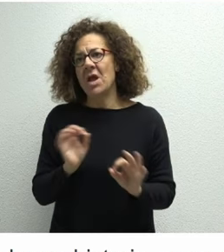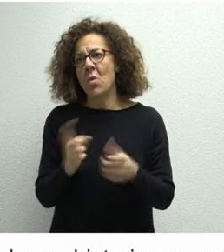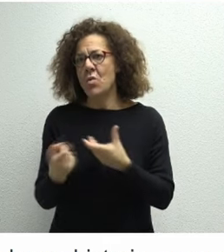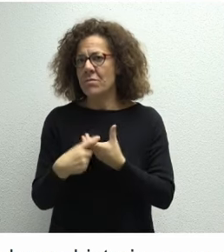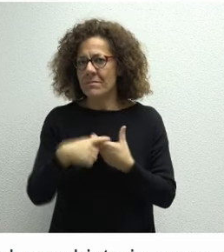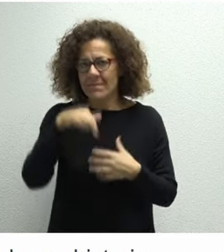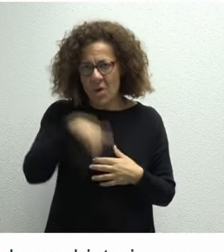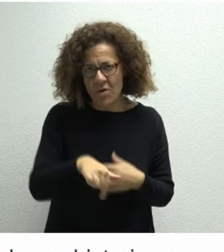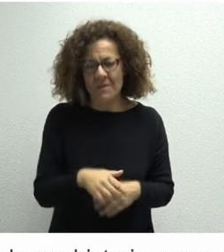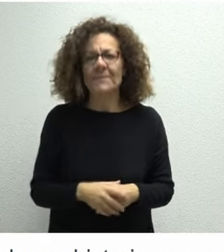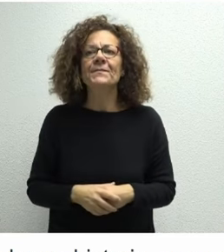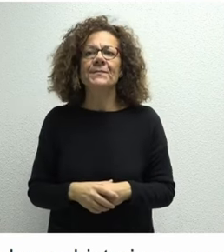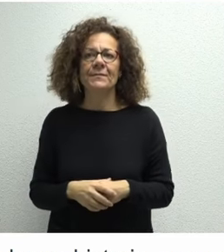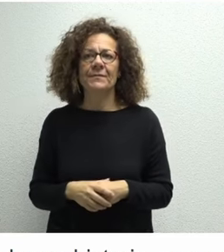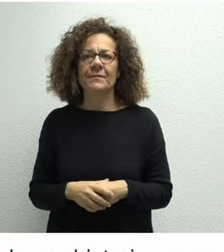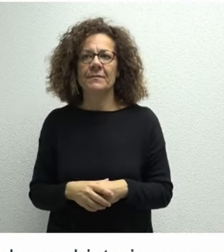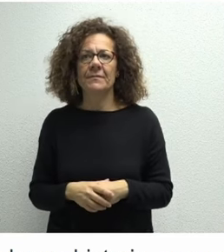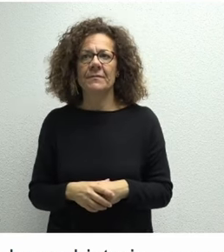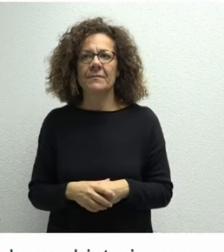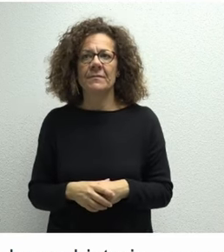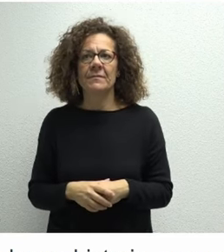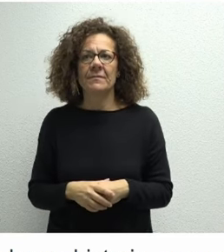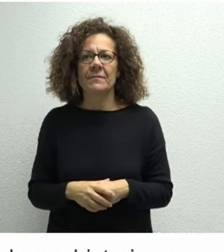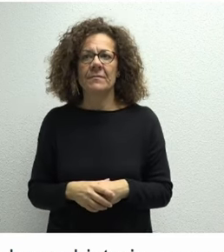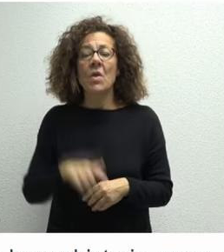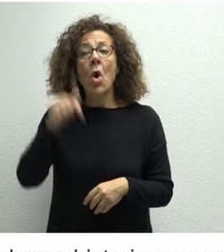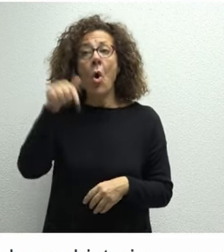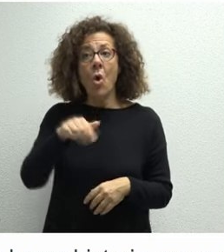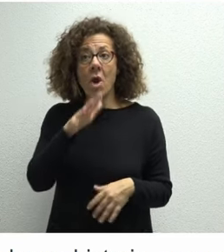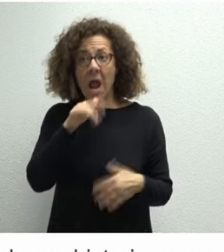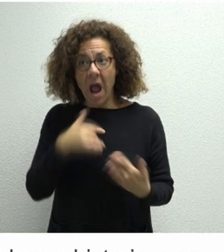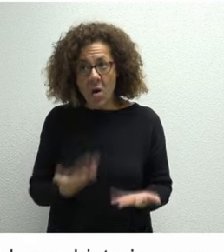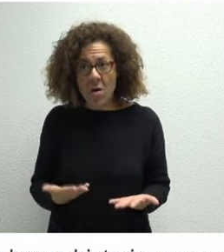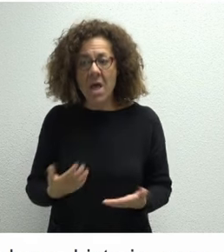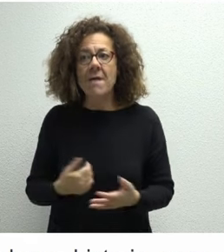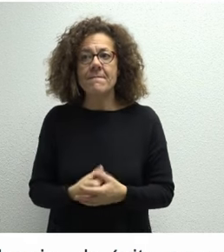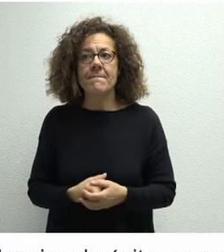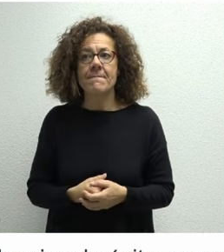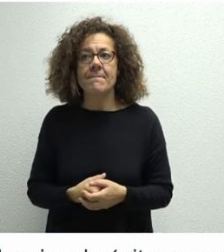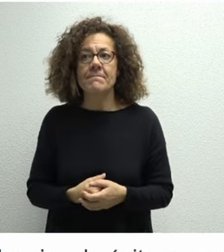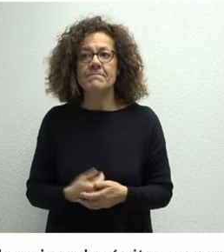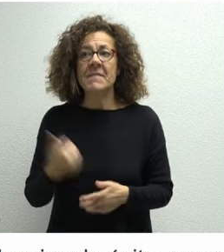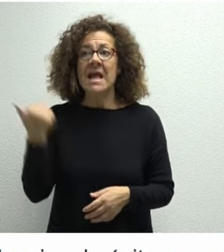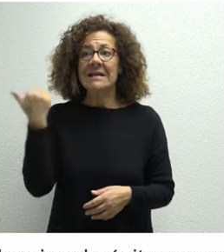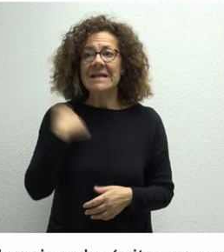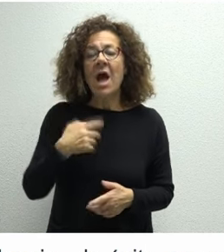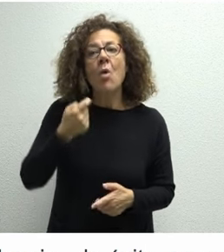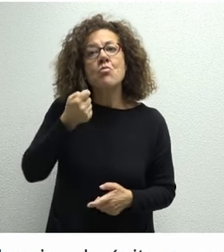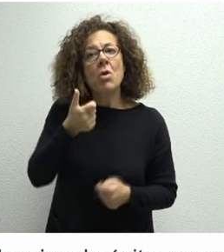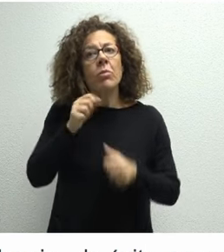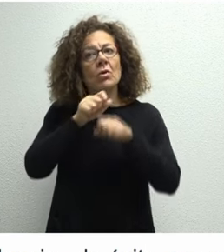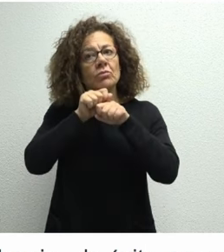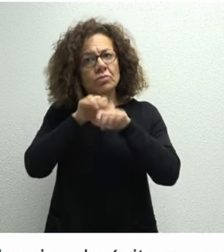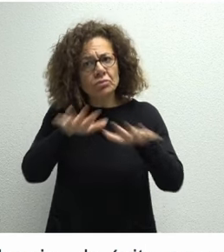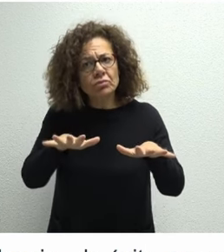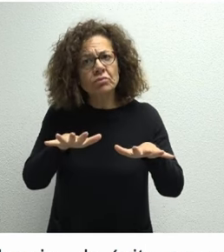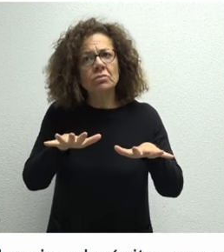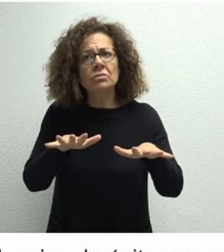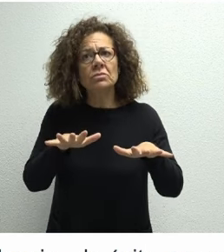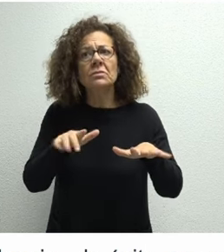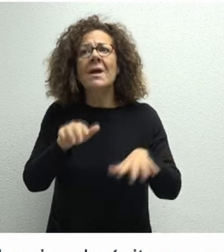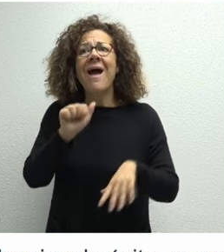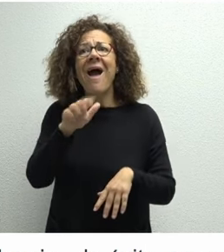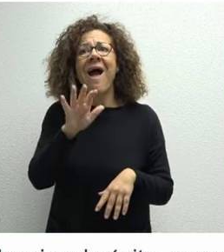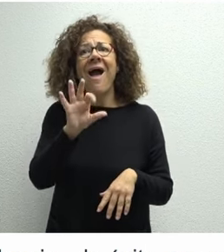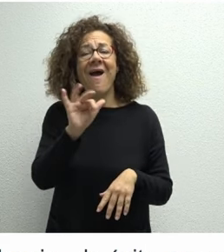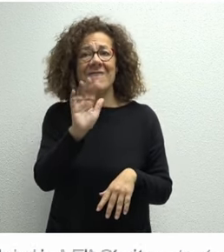estamos aquí hoy en día ya poco a poco se va extendiendo hay una pequeña rata afas